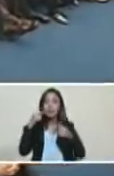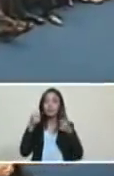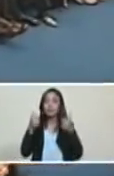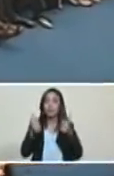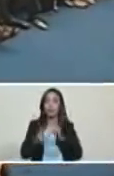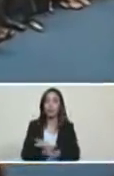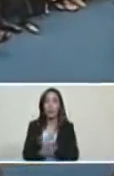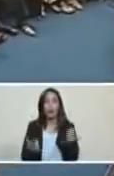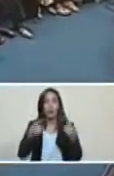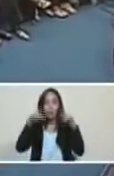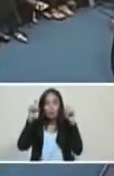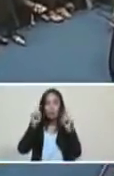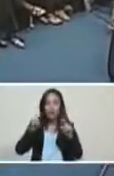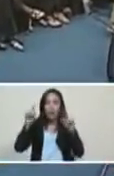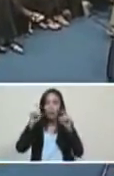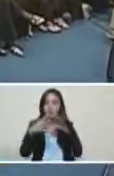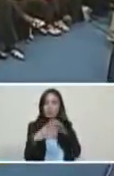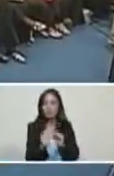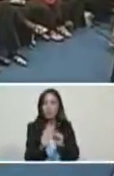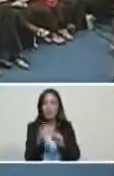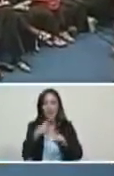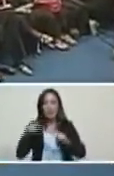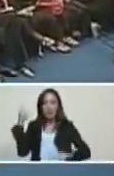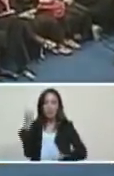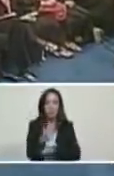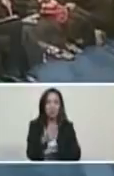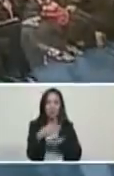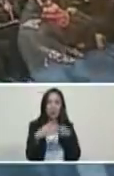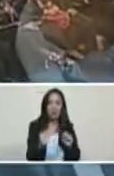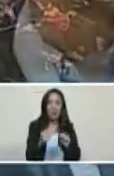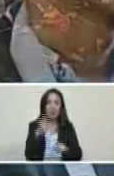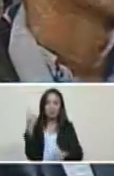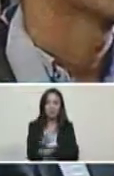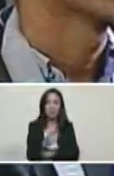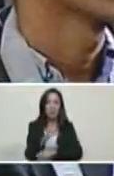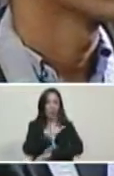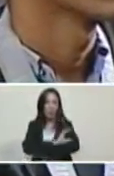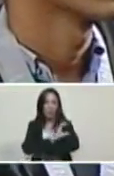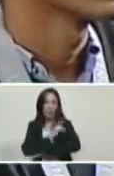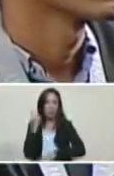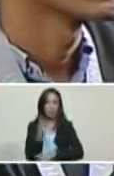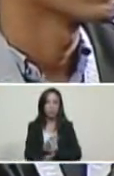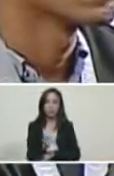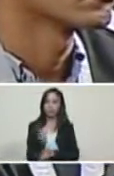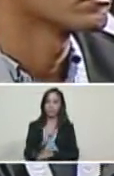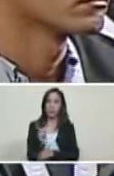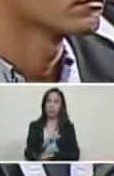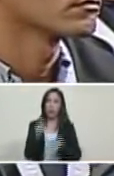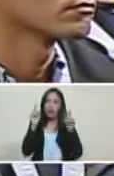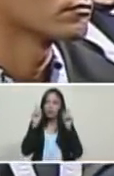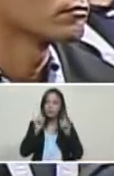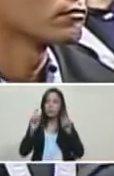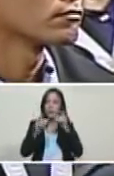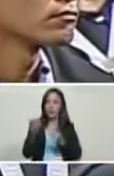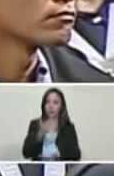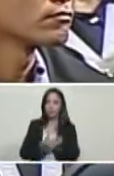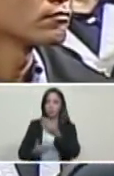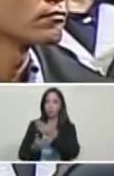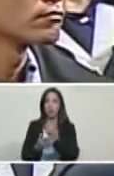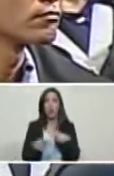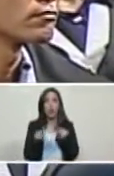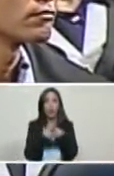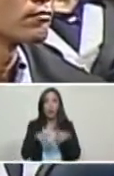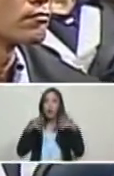enseña a aprender, no al que manda a aprender o indica lo que se ha de aprender, ni al que aconseja que